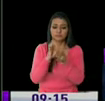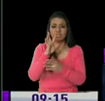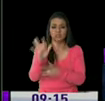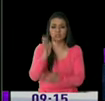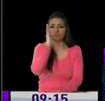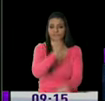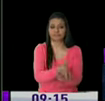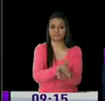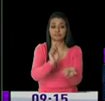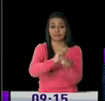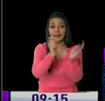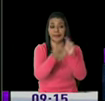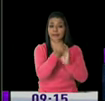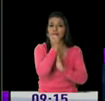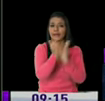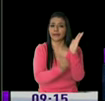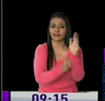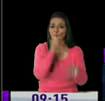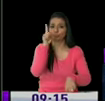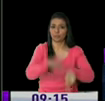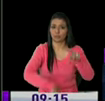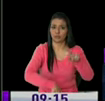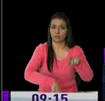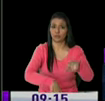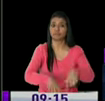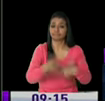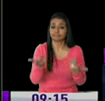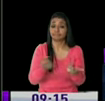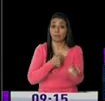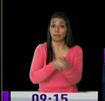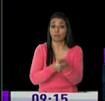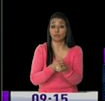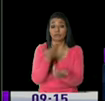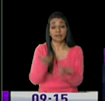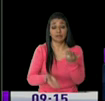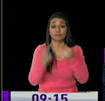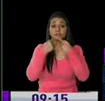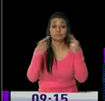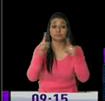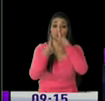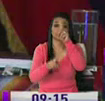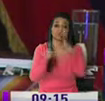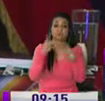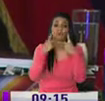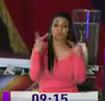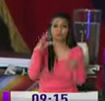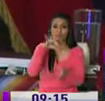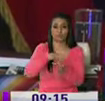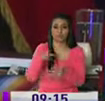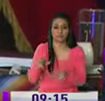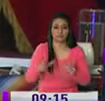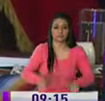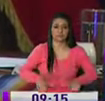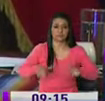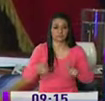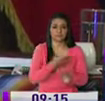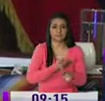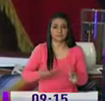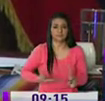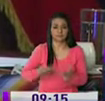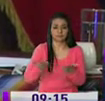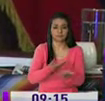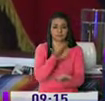posibilidad de que se cambie el orden del día y se elabore una resolución de apoyo a un posible llamado a consulta popular por parte del presidente Lenín